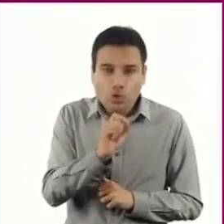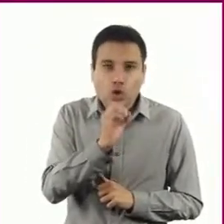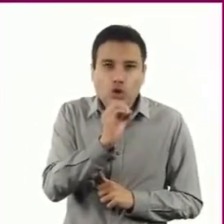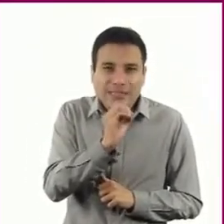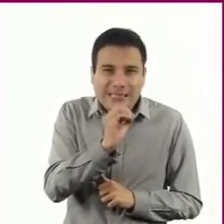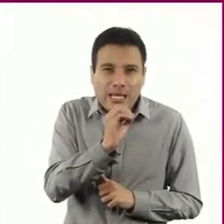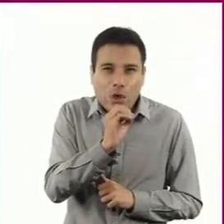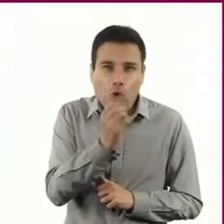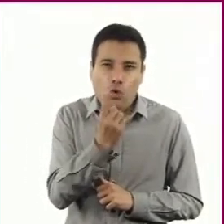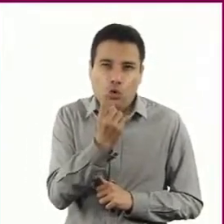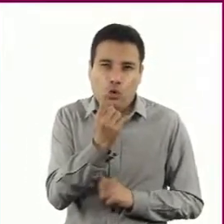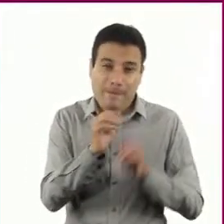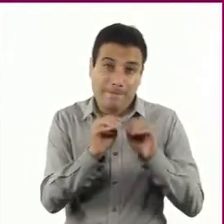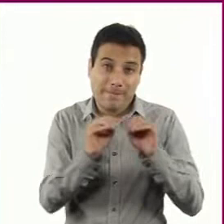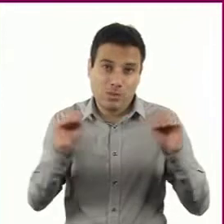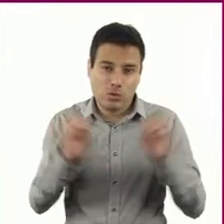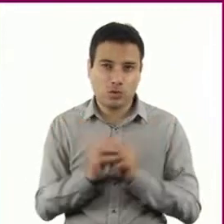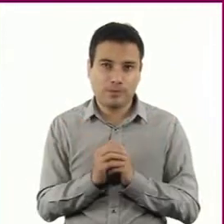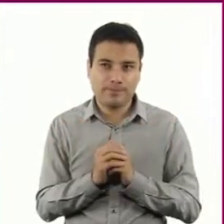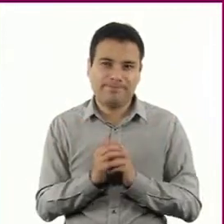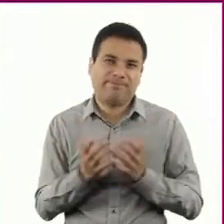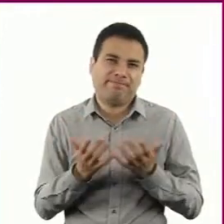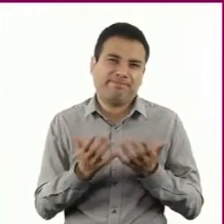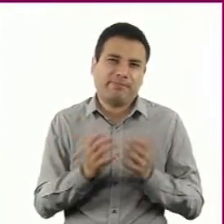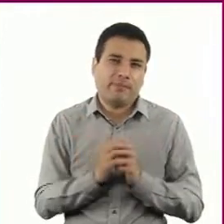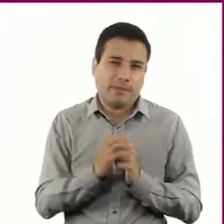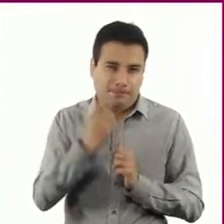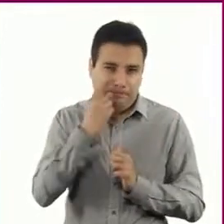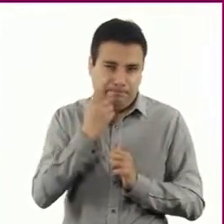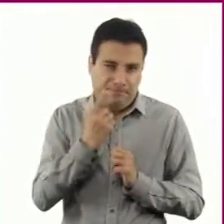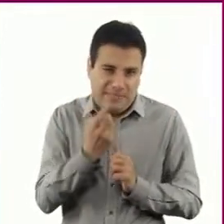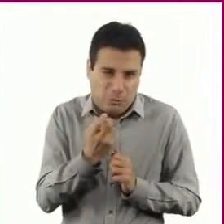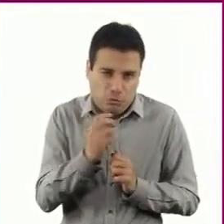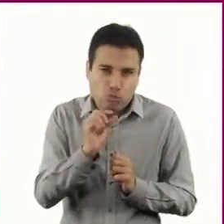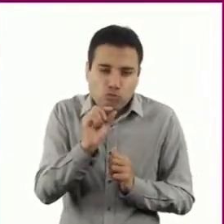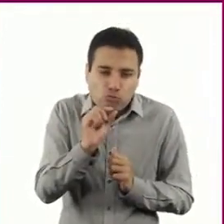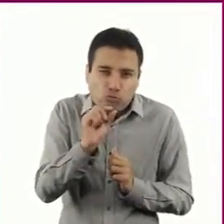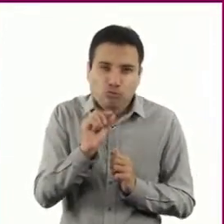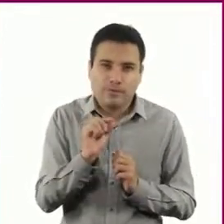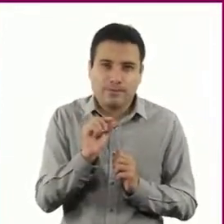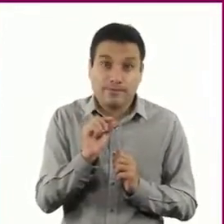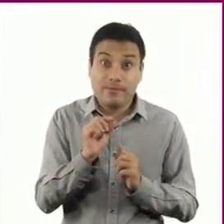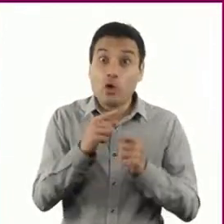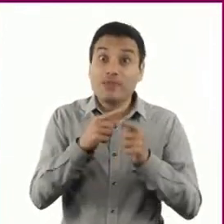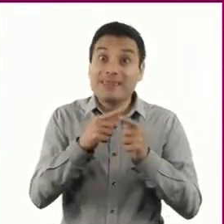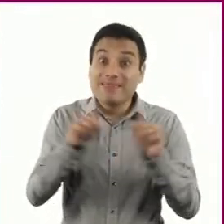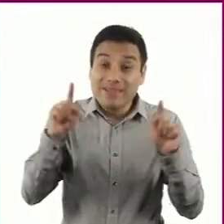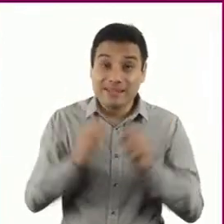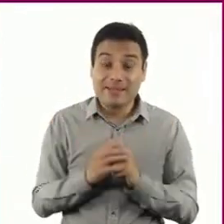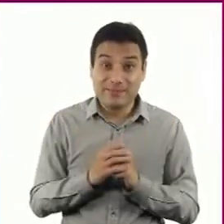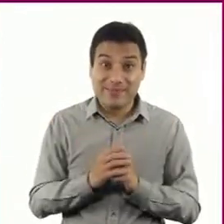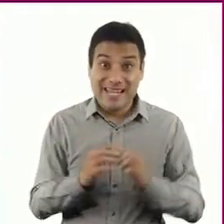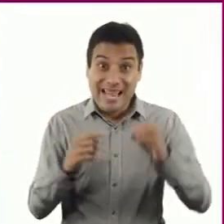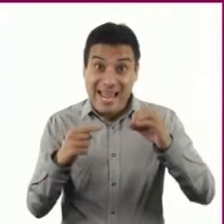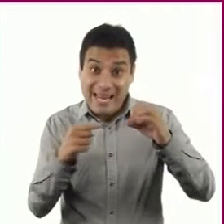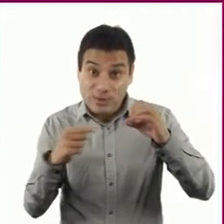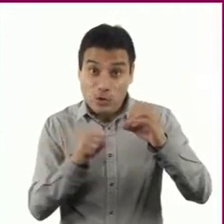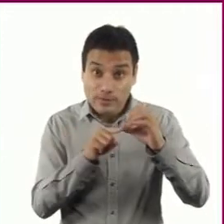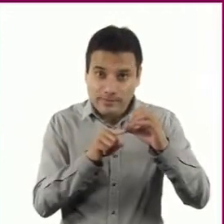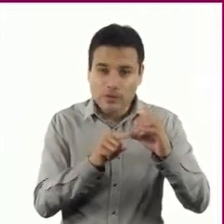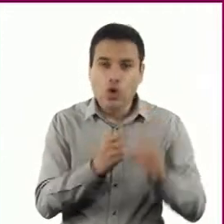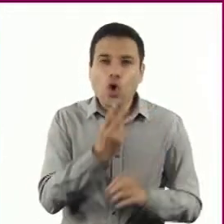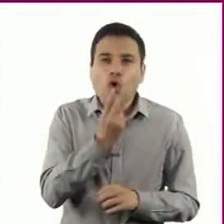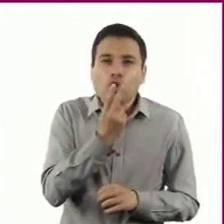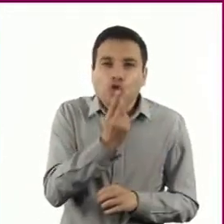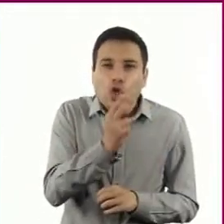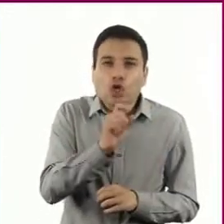0.0001 metros. Un tamaño gigantesco si se compara con el diámetro de un electrón, que mide 2.8 femtómetros,